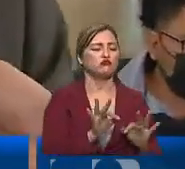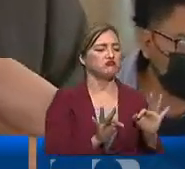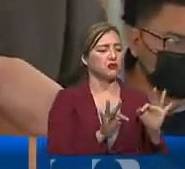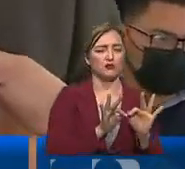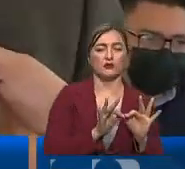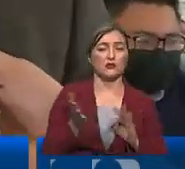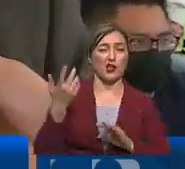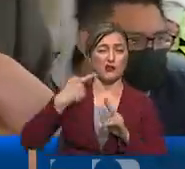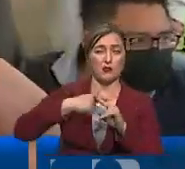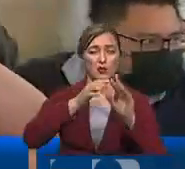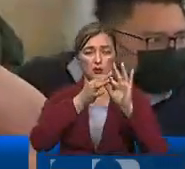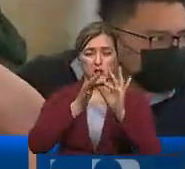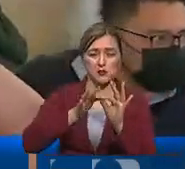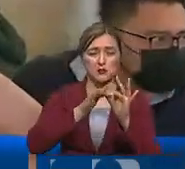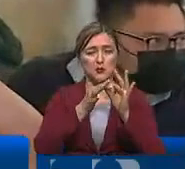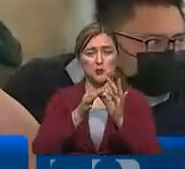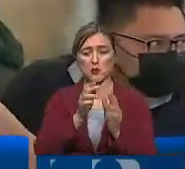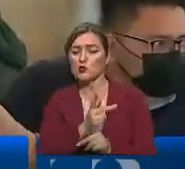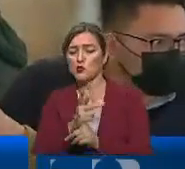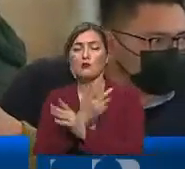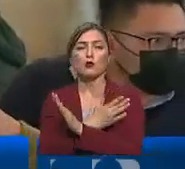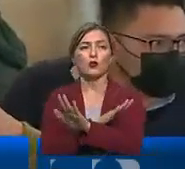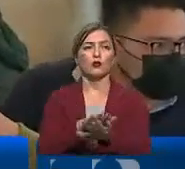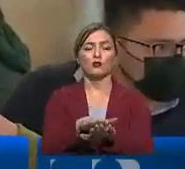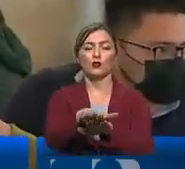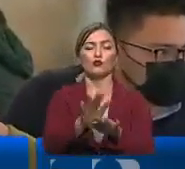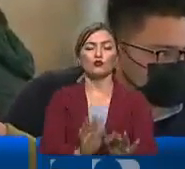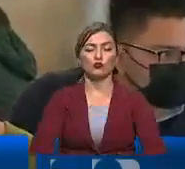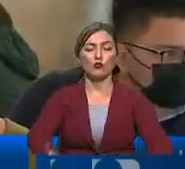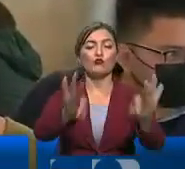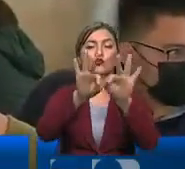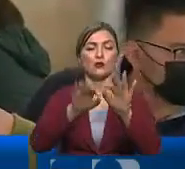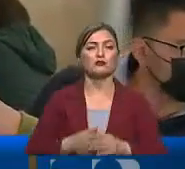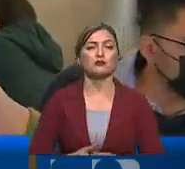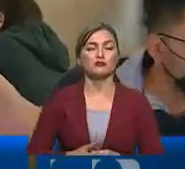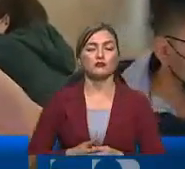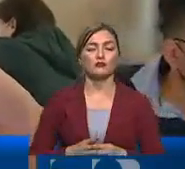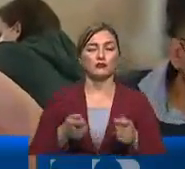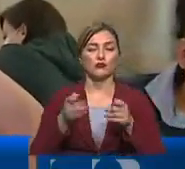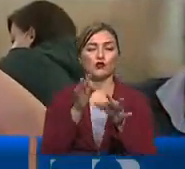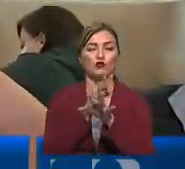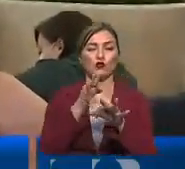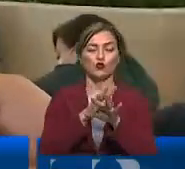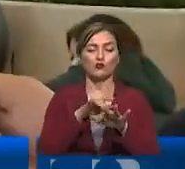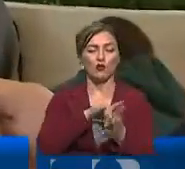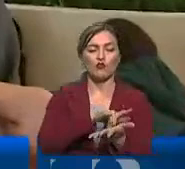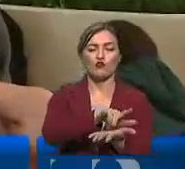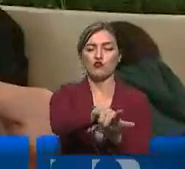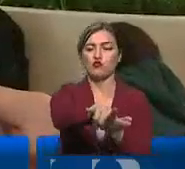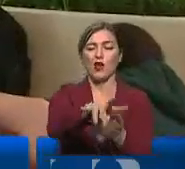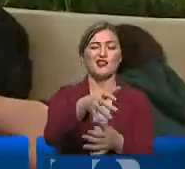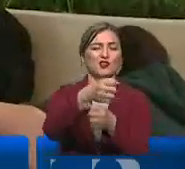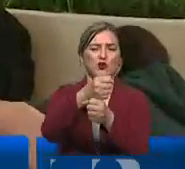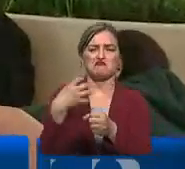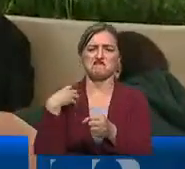de mantenimientos preventivos en la pista, que es muy importante, así que toda la parte operacional de la pista y la seguridad operacional